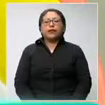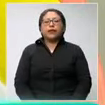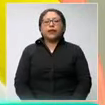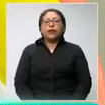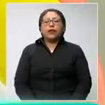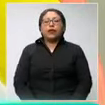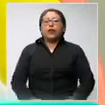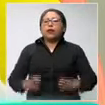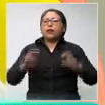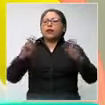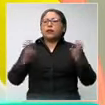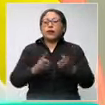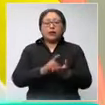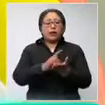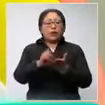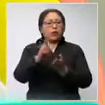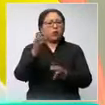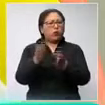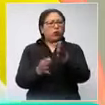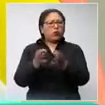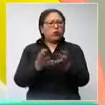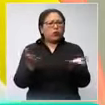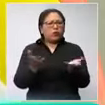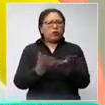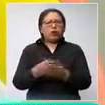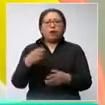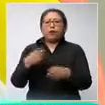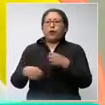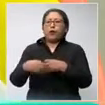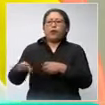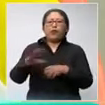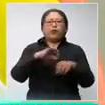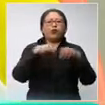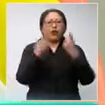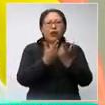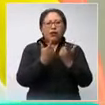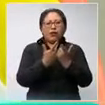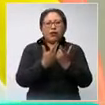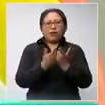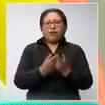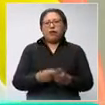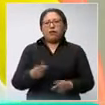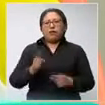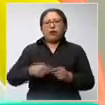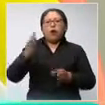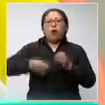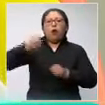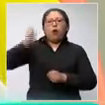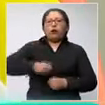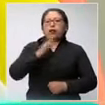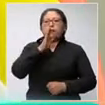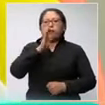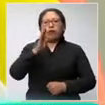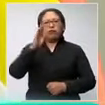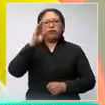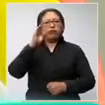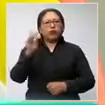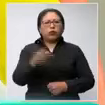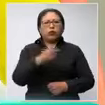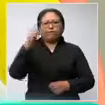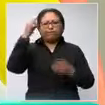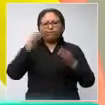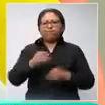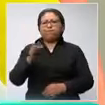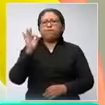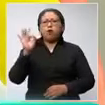derecho judicial es que no todos los problemas de una sociedad deben resolverlos los jueces. Hay que pensar en cada departamento si necesitan más jueces o lo que